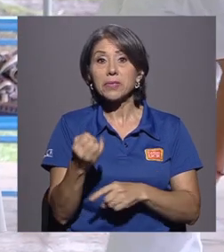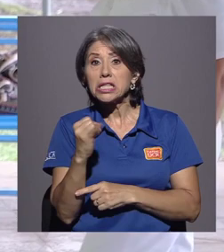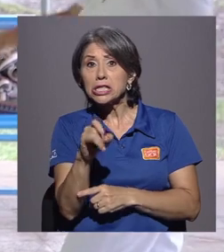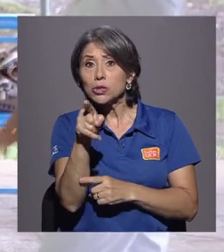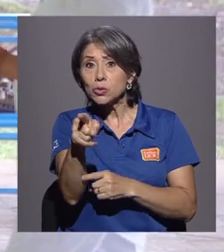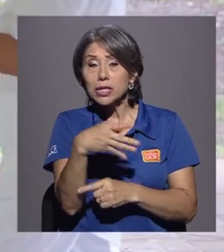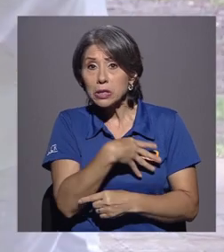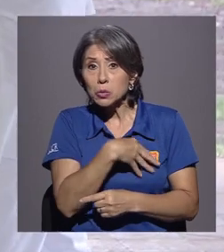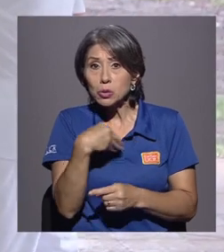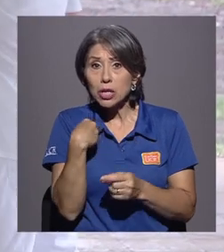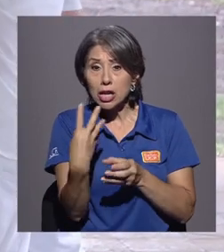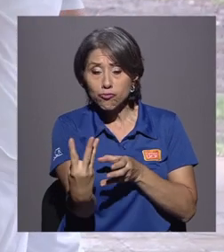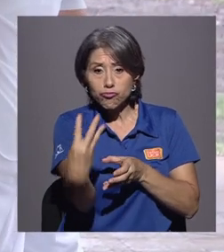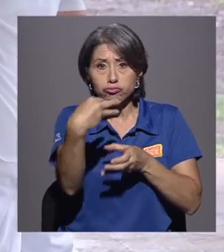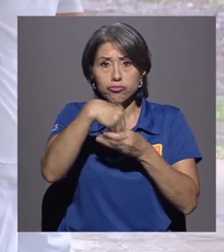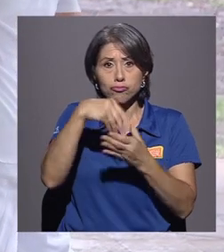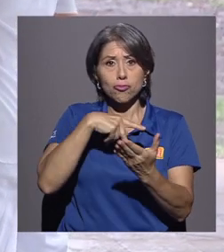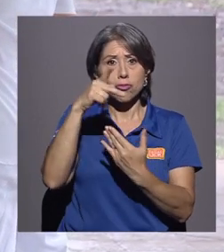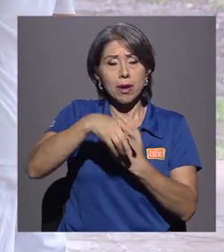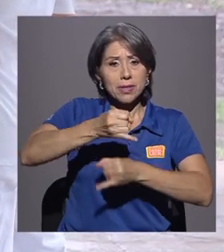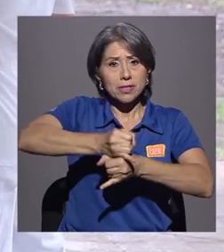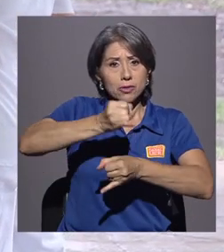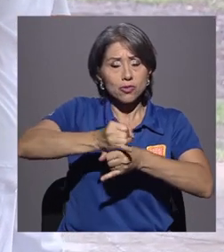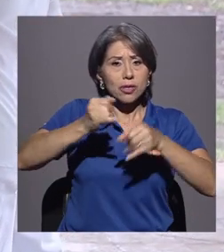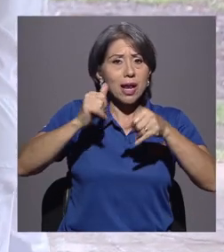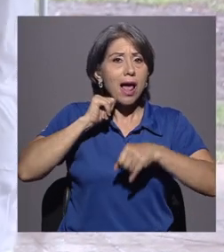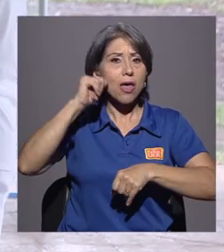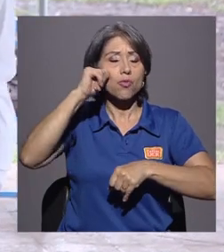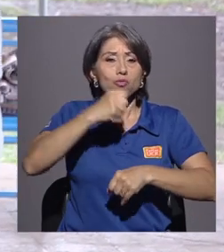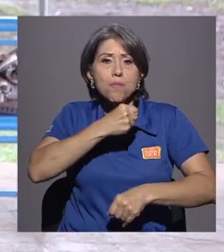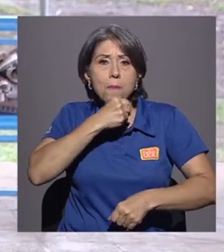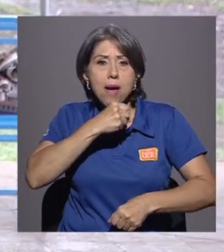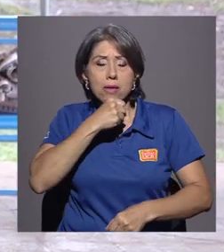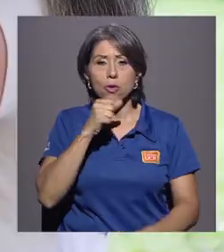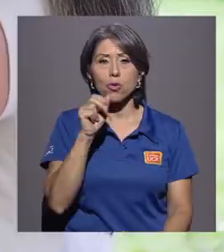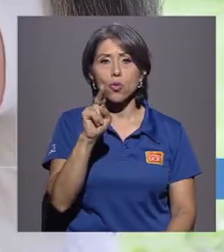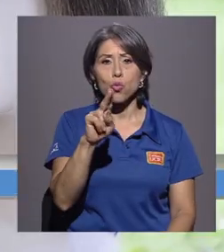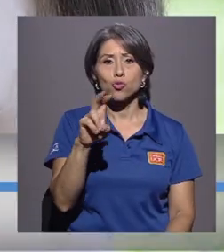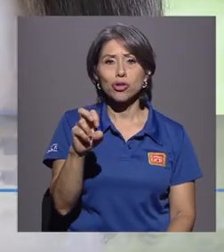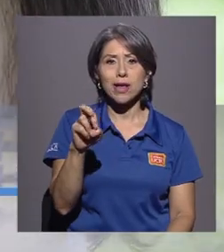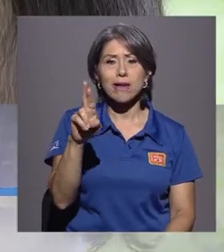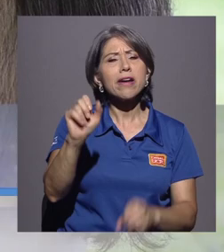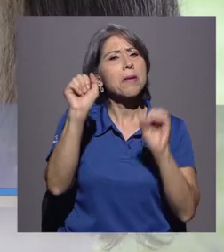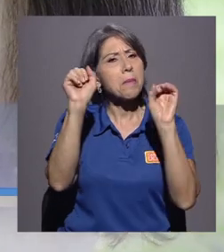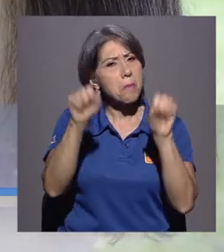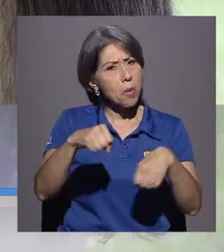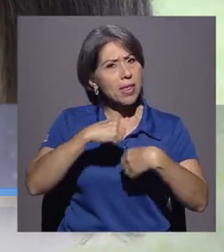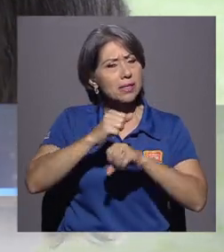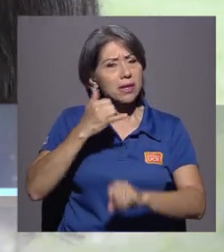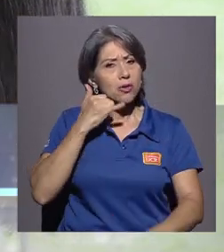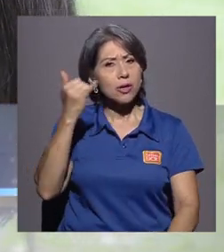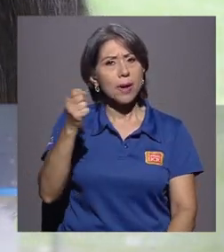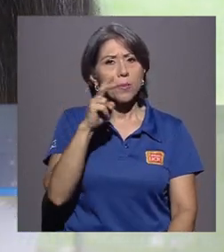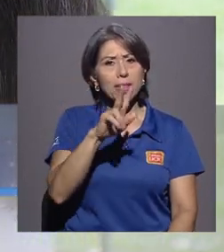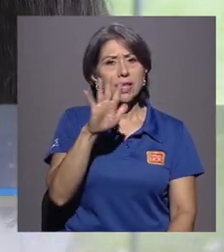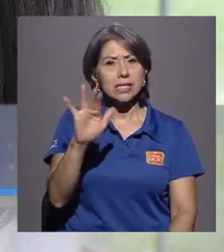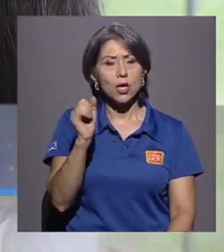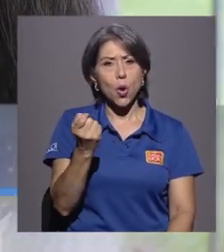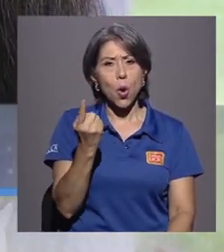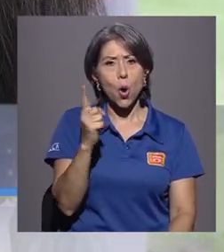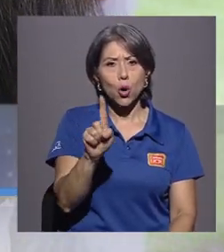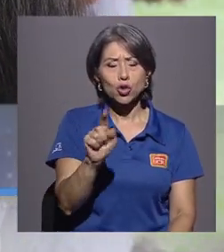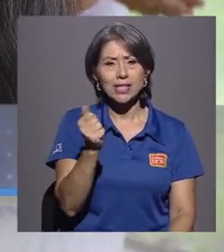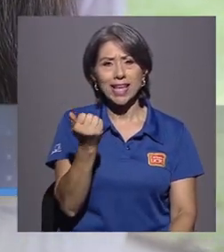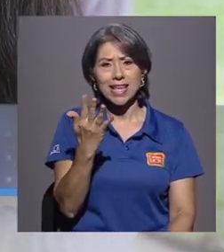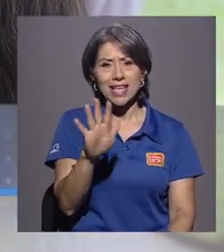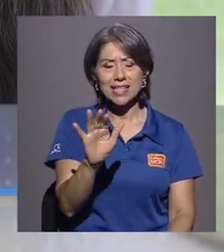gustaría formar parte del programa institucional del adulto mayor del auxerre puede hacerlo llamando al 25